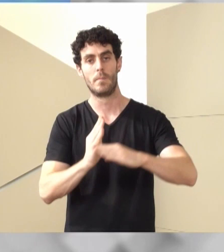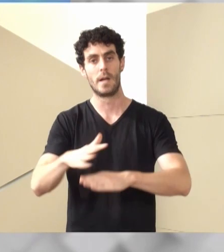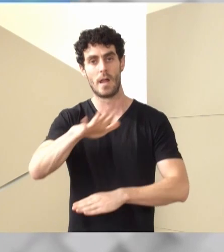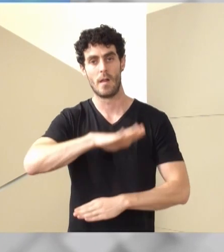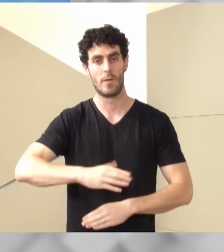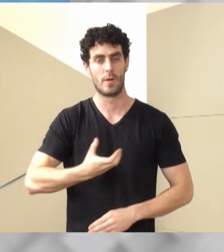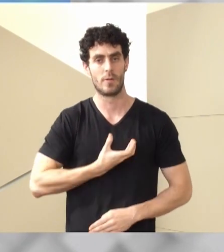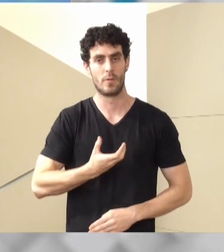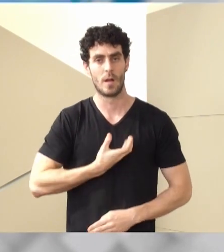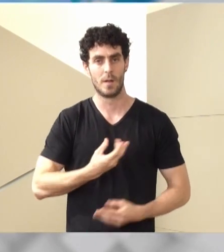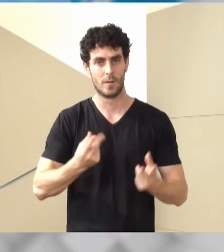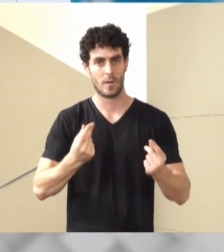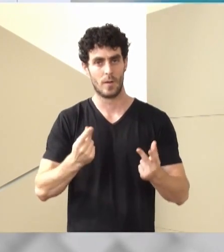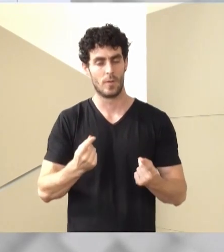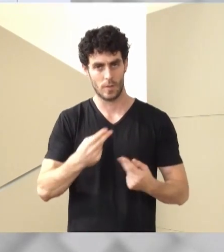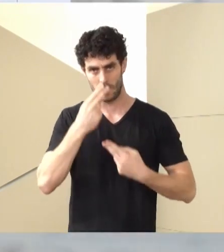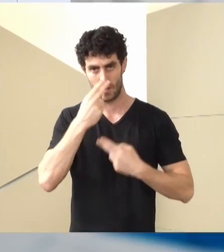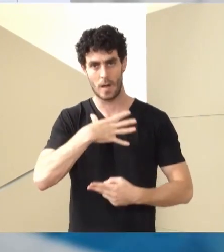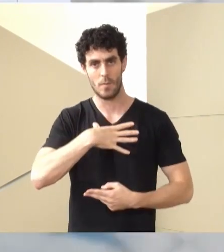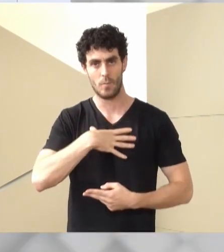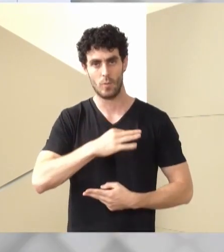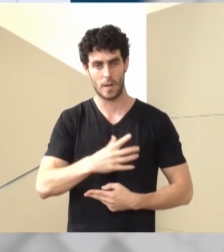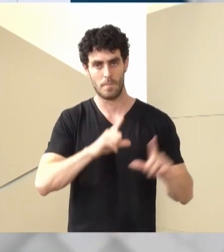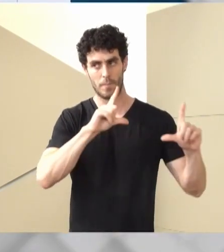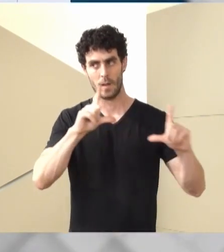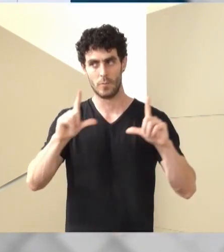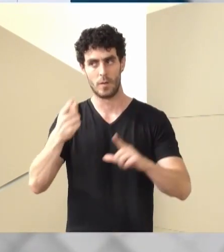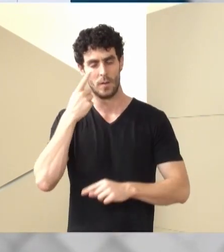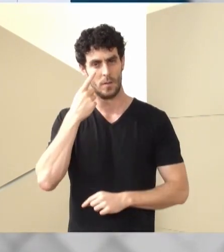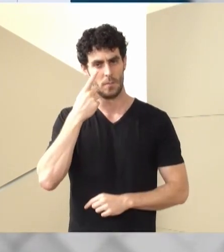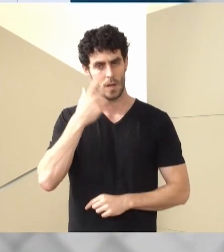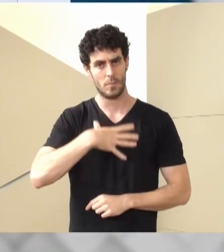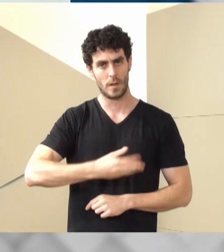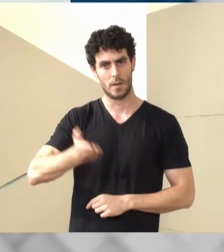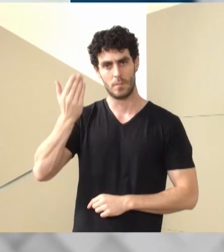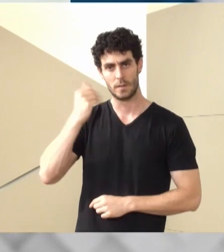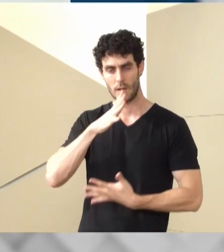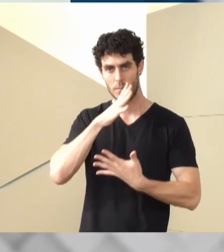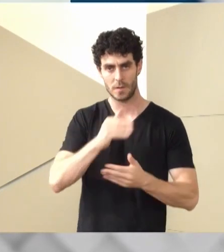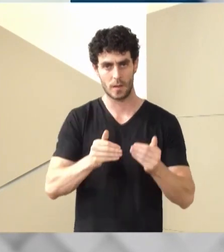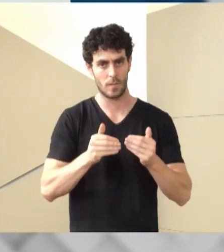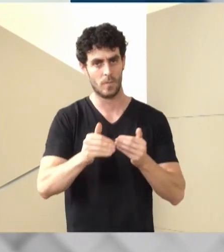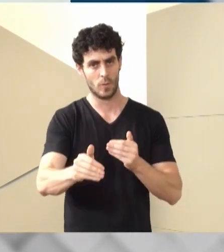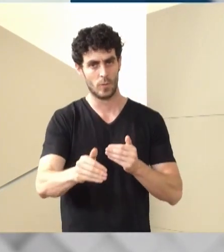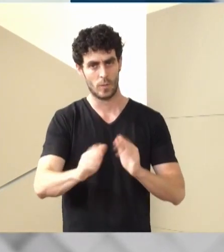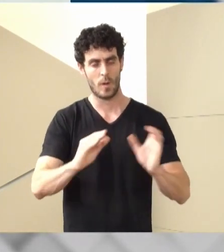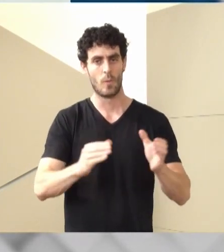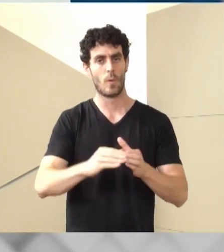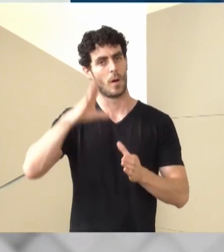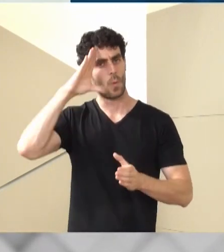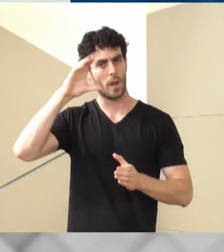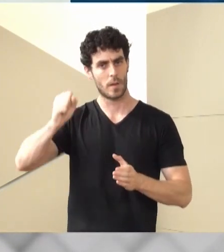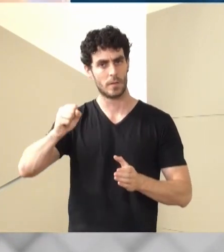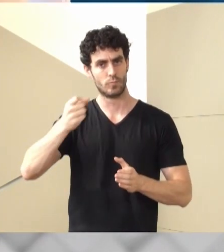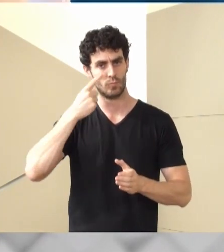el Ayuntamiento de Logroño, donde se puede visitar una exposición en la que se recoge el pasado, el presente y el futuro de esta institución, o contemplar